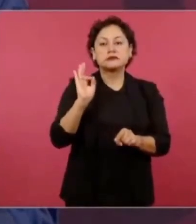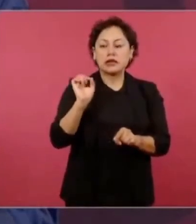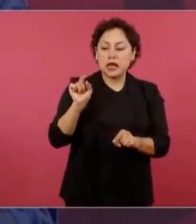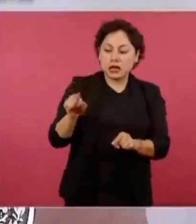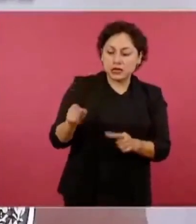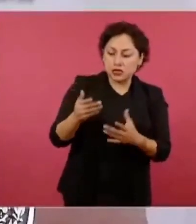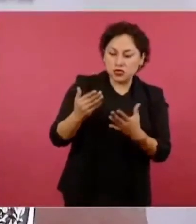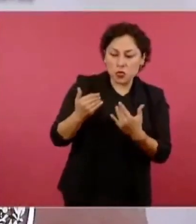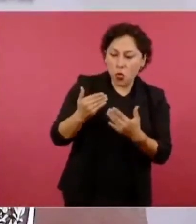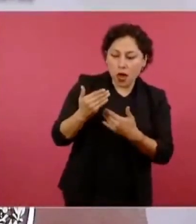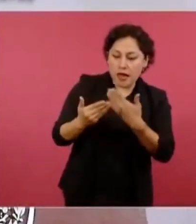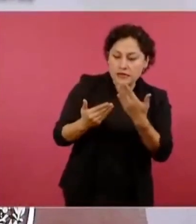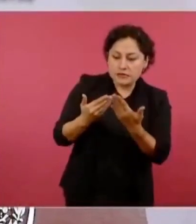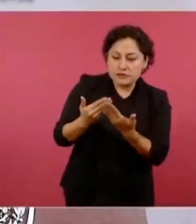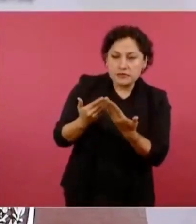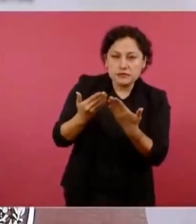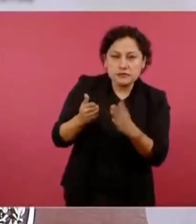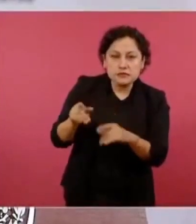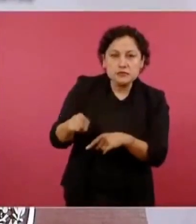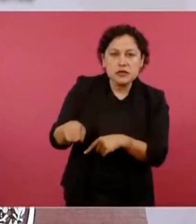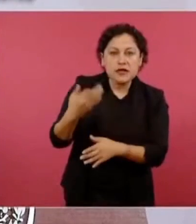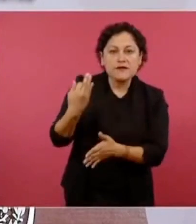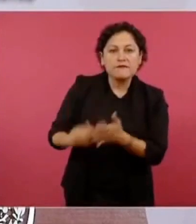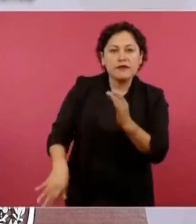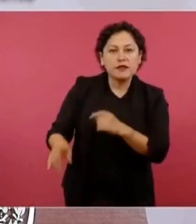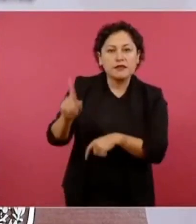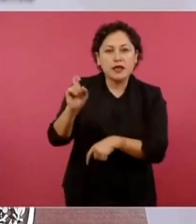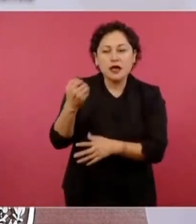públicos, donde no hay agua,